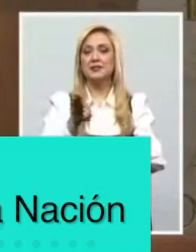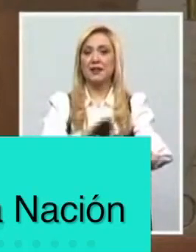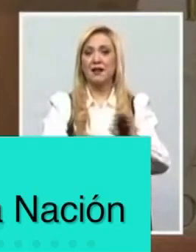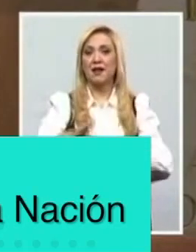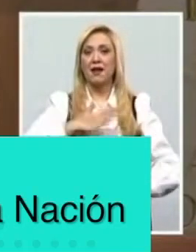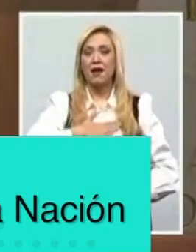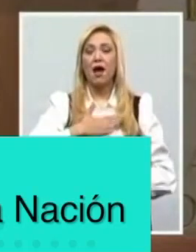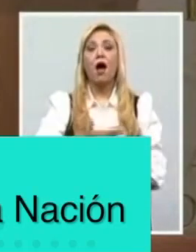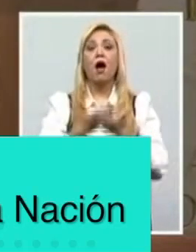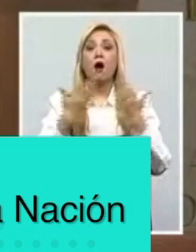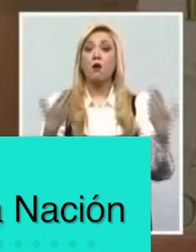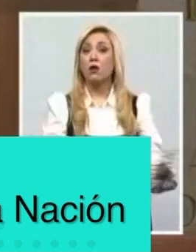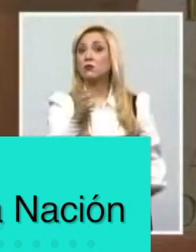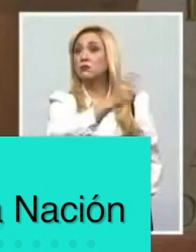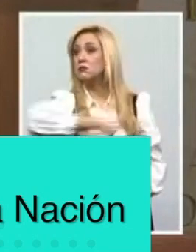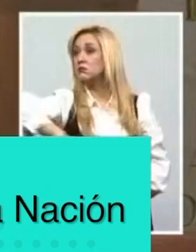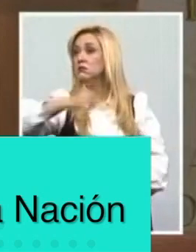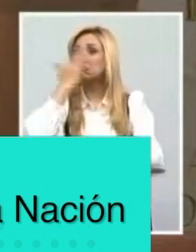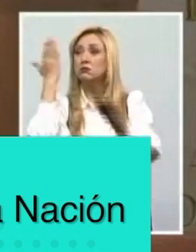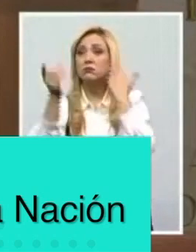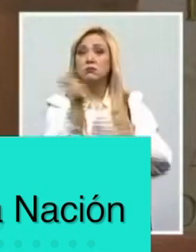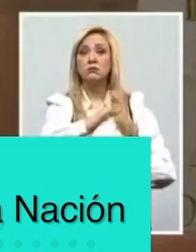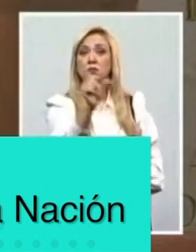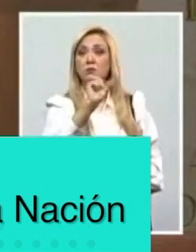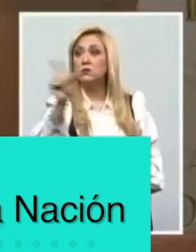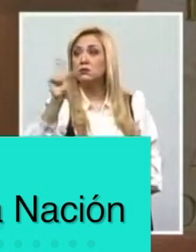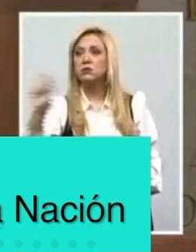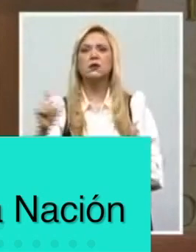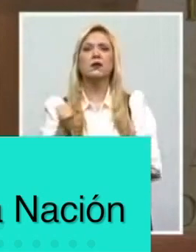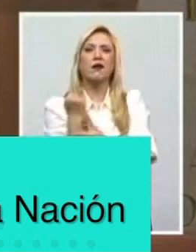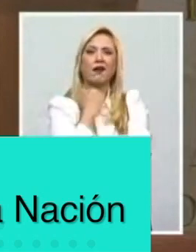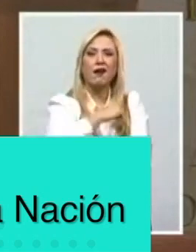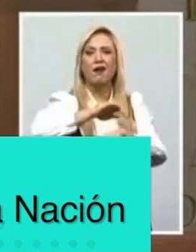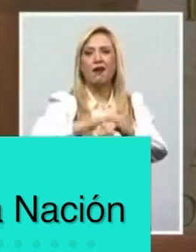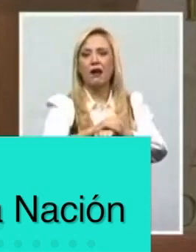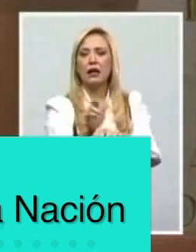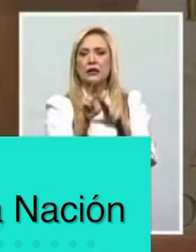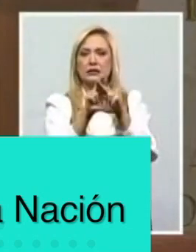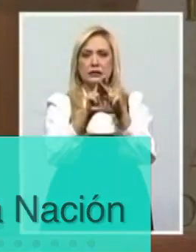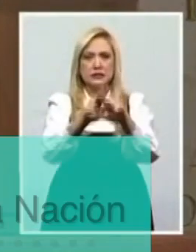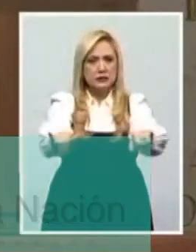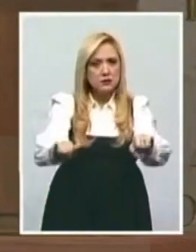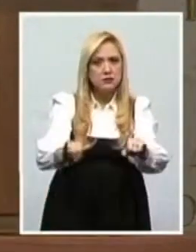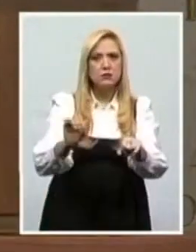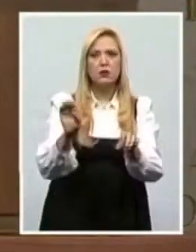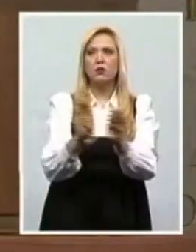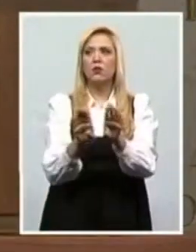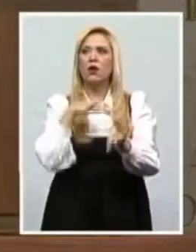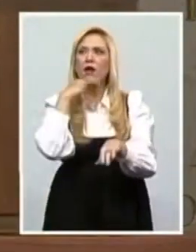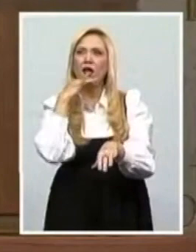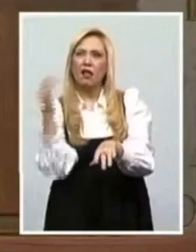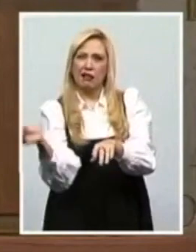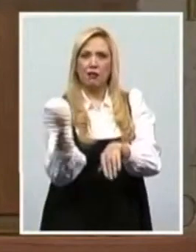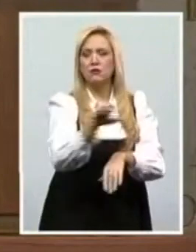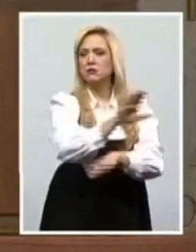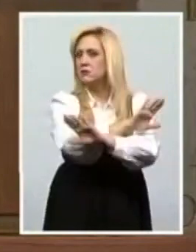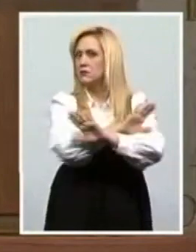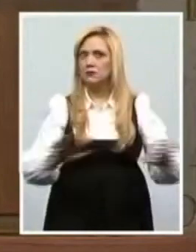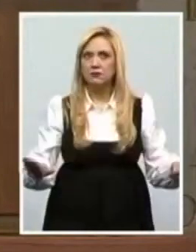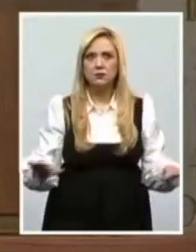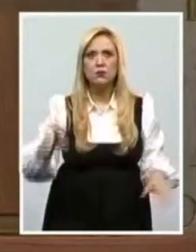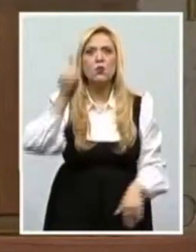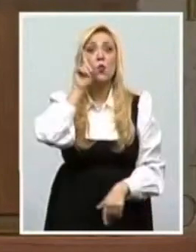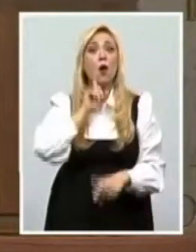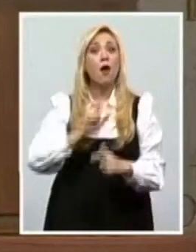servicio profesional de carrera judicial alejado del nepotismo y del tráfico de influencias. El mayor número de